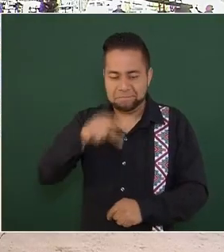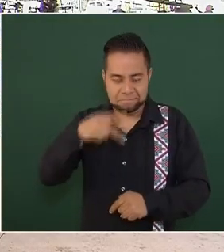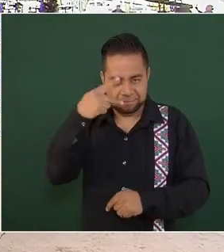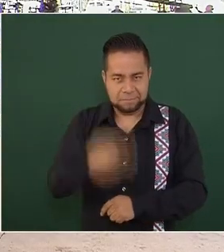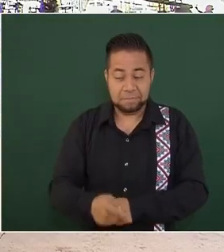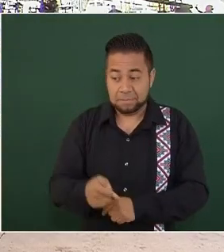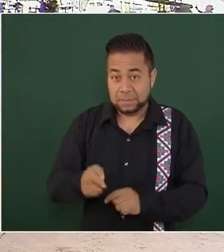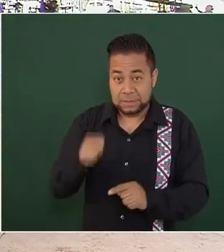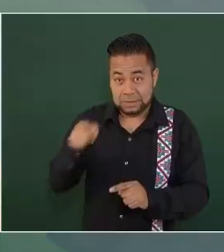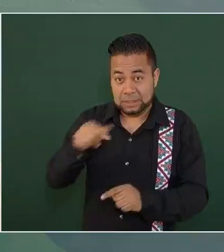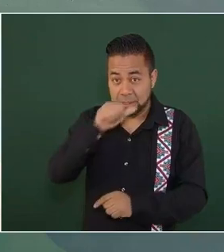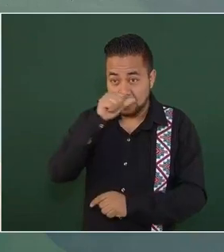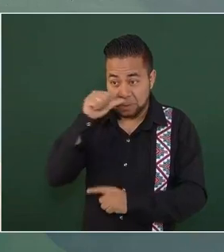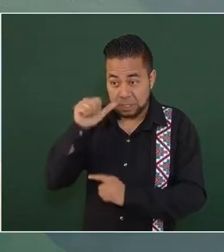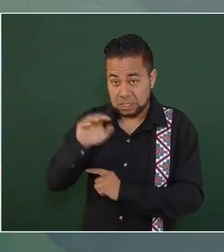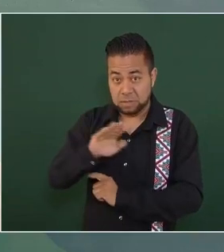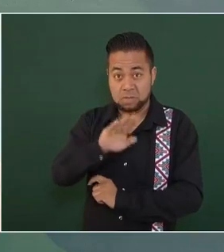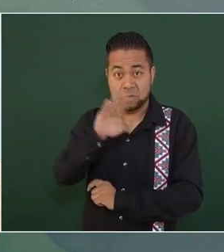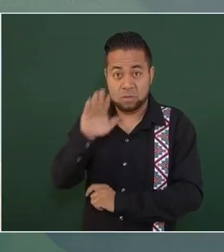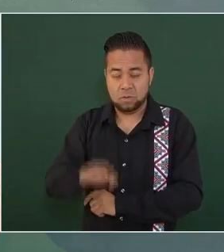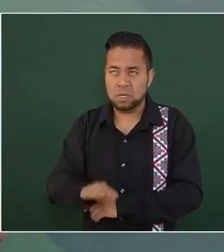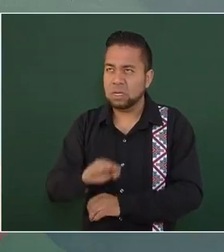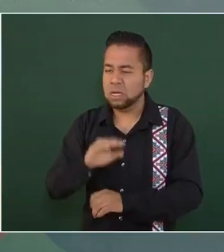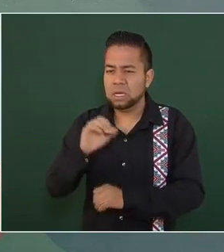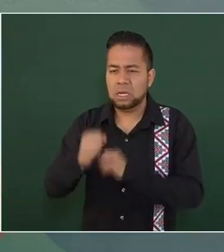él fallece en